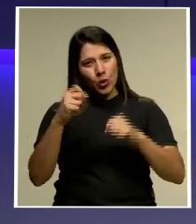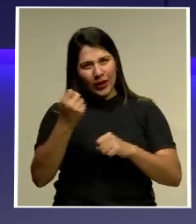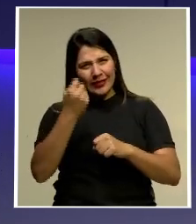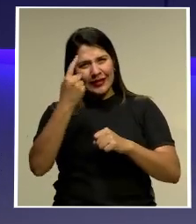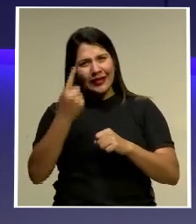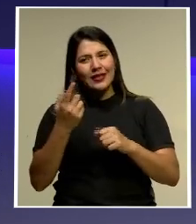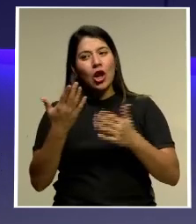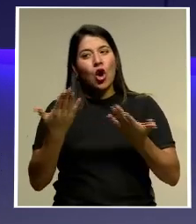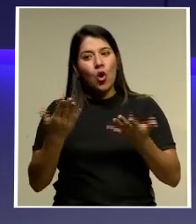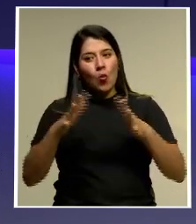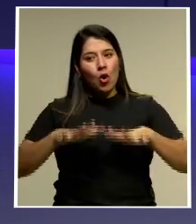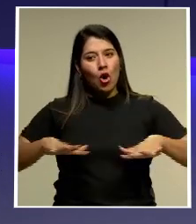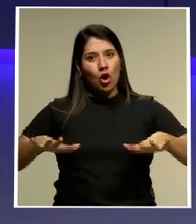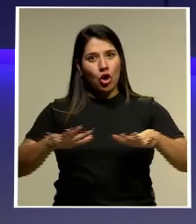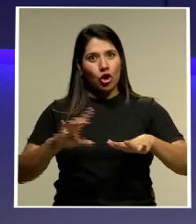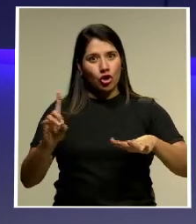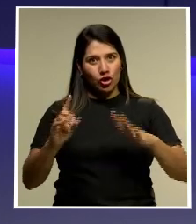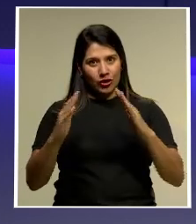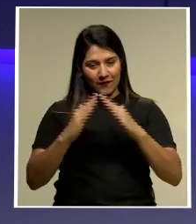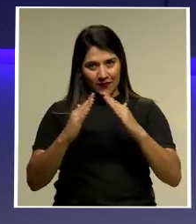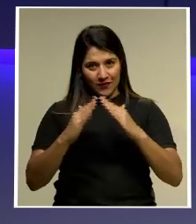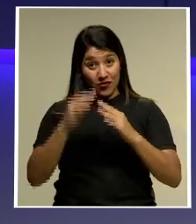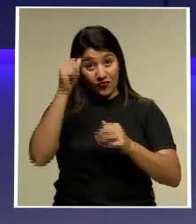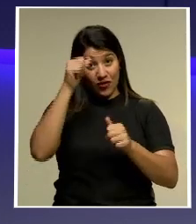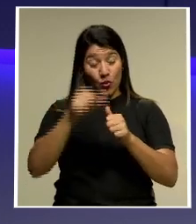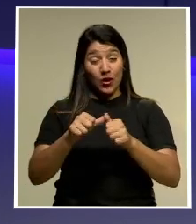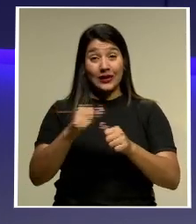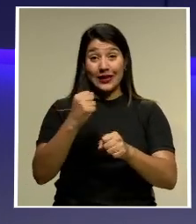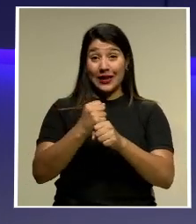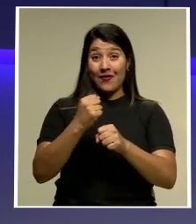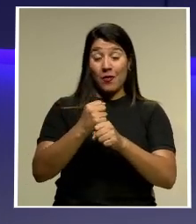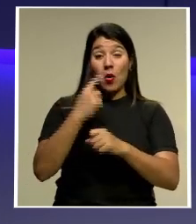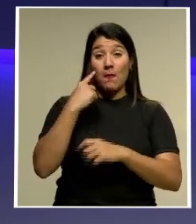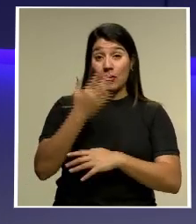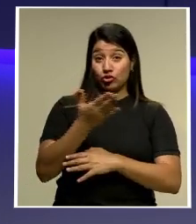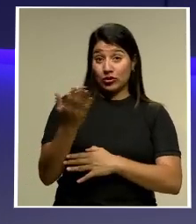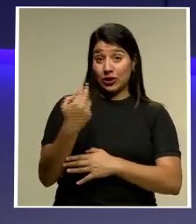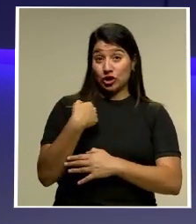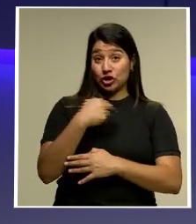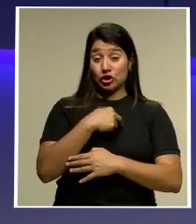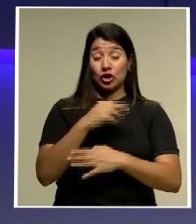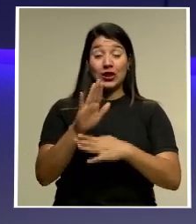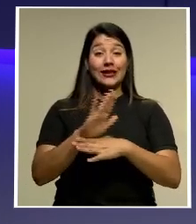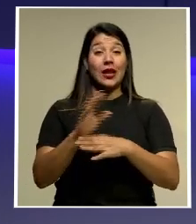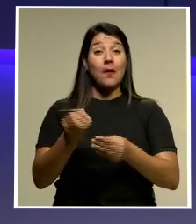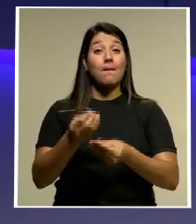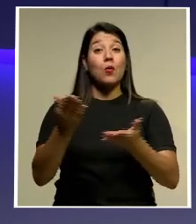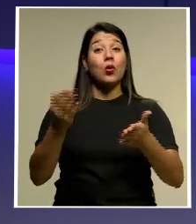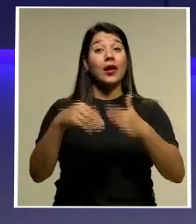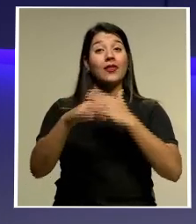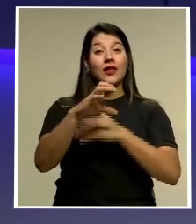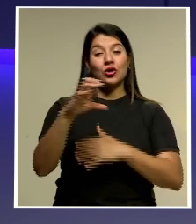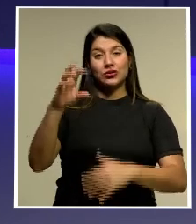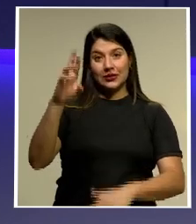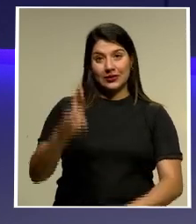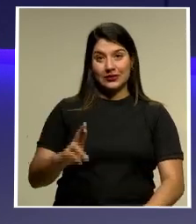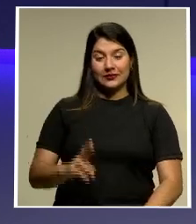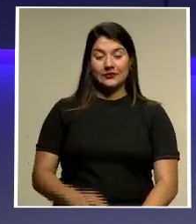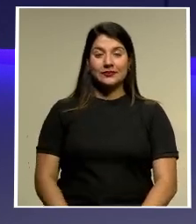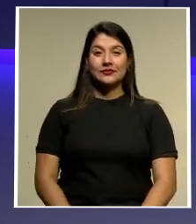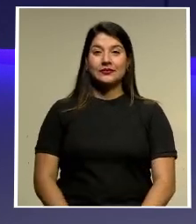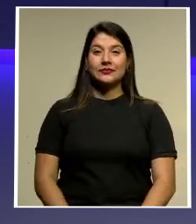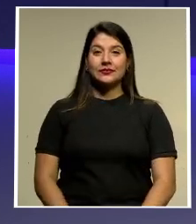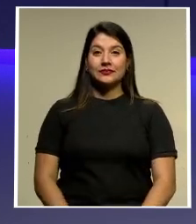vivimos. Recuerde, trabajamos para usted. Somos la televisión pública de Costa Rica.